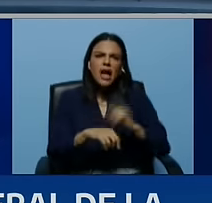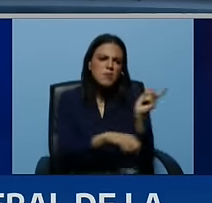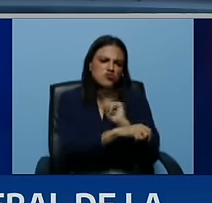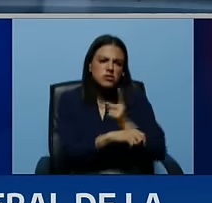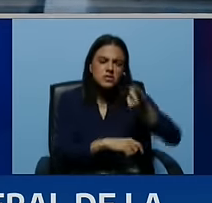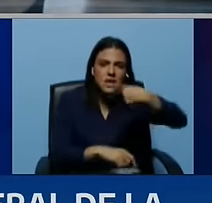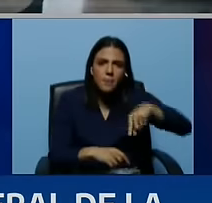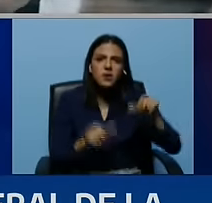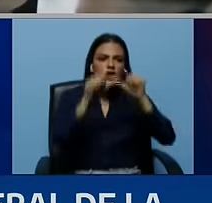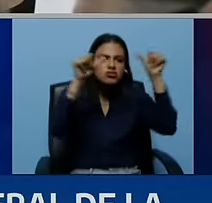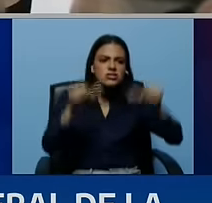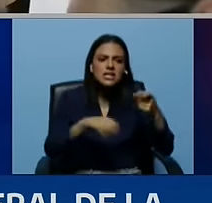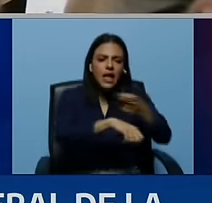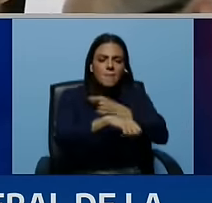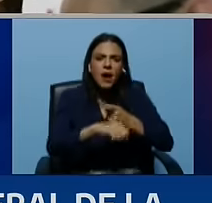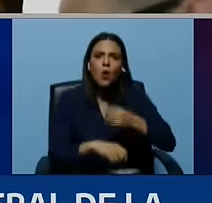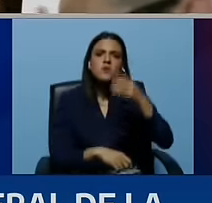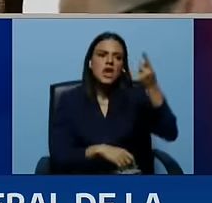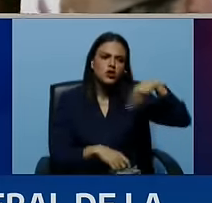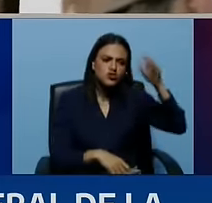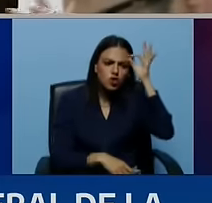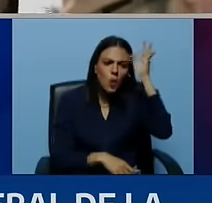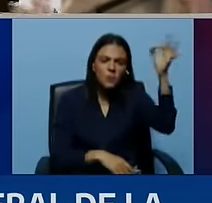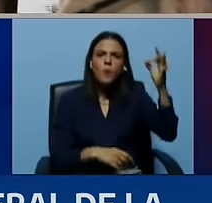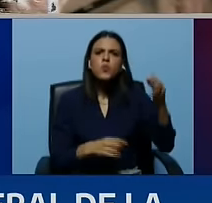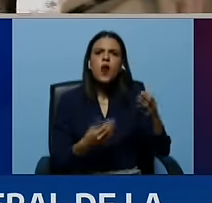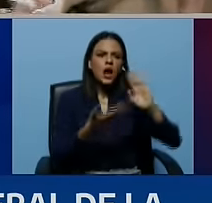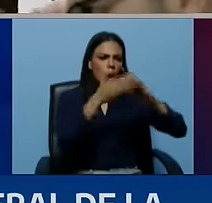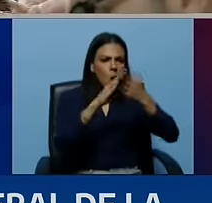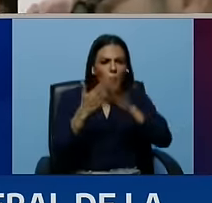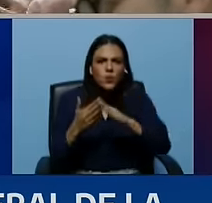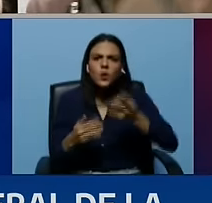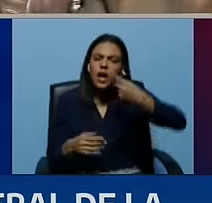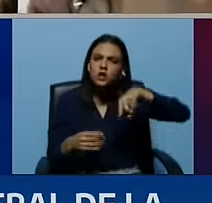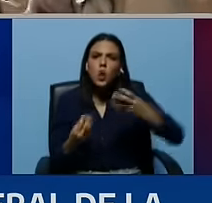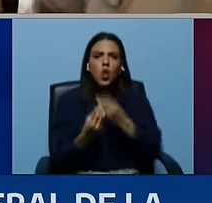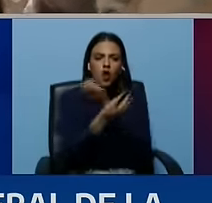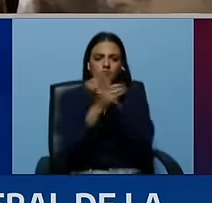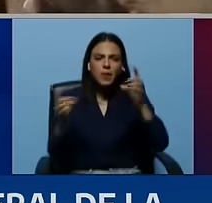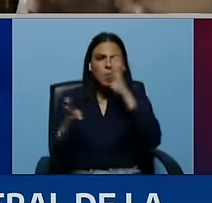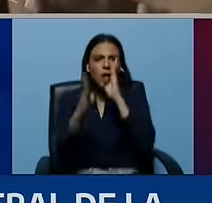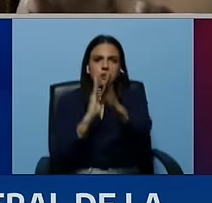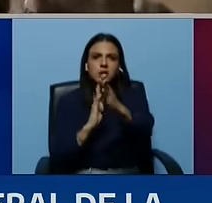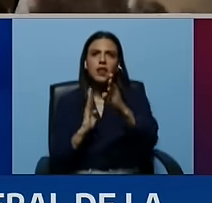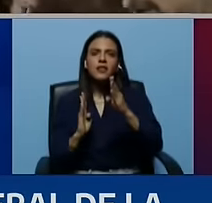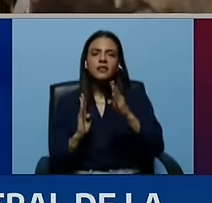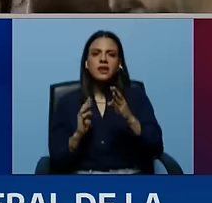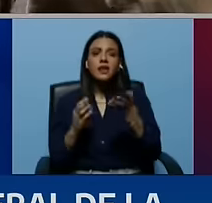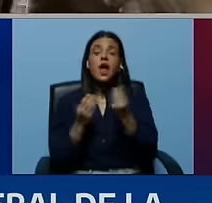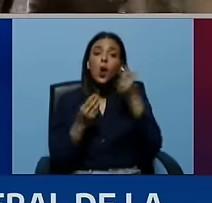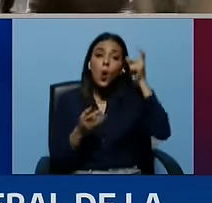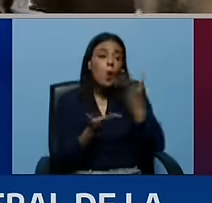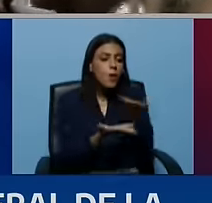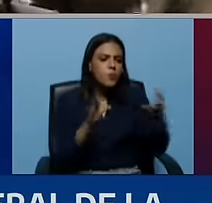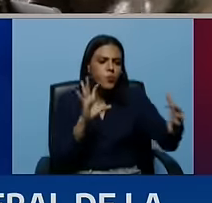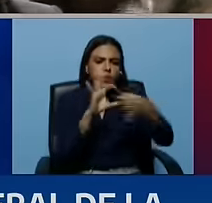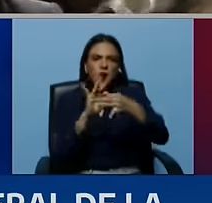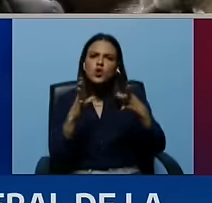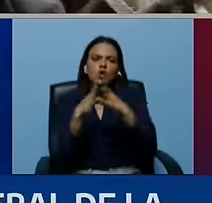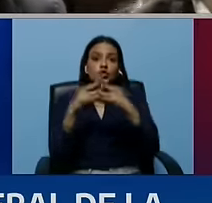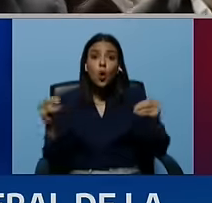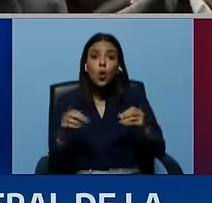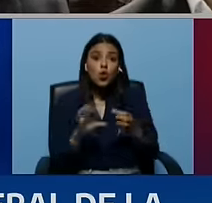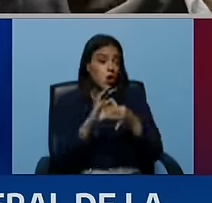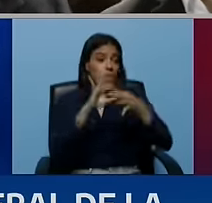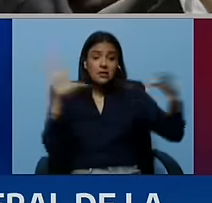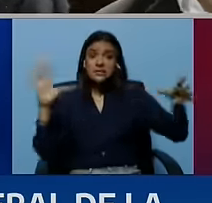es el sistema de gobierno popular, comunal, de democracia directa. Con el pueblo, todo. Sin